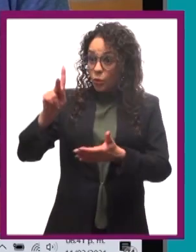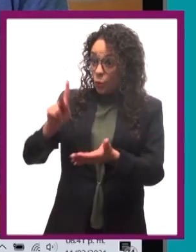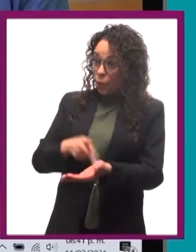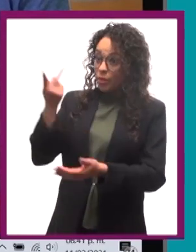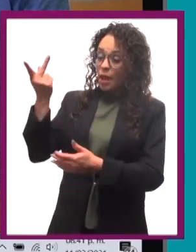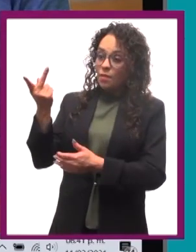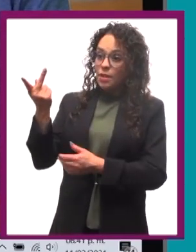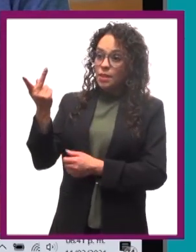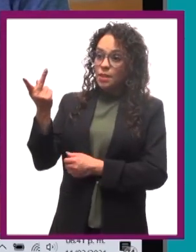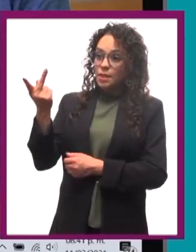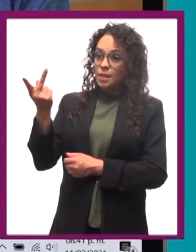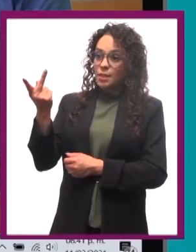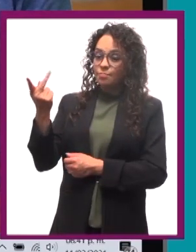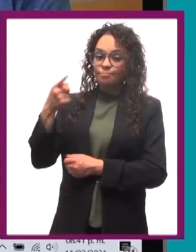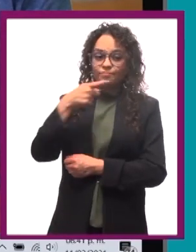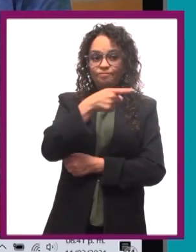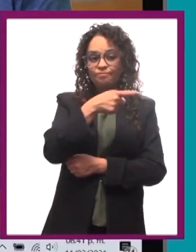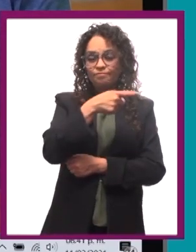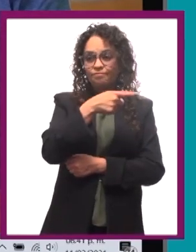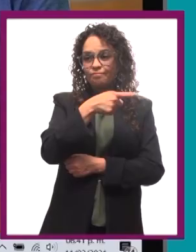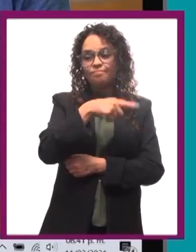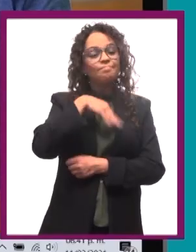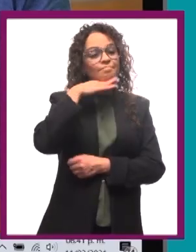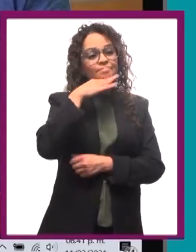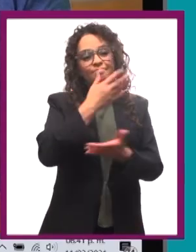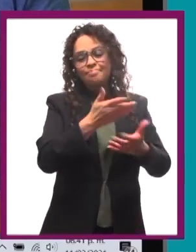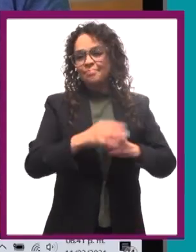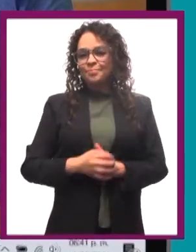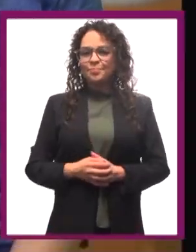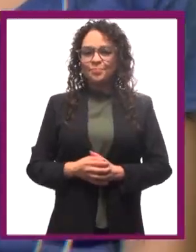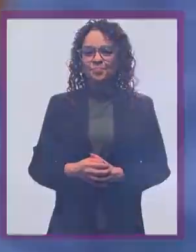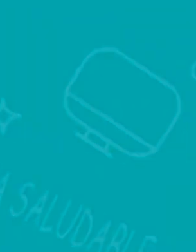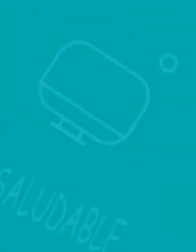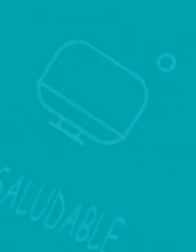ya me volvieron a dar! ¿Otra vez? Lo perdimos.